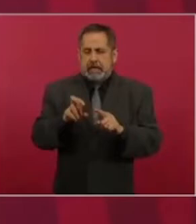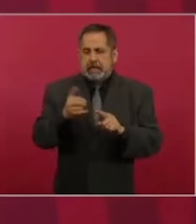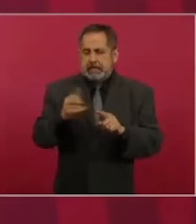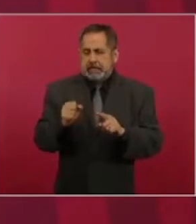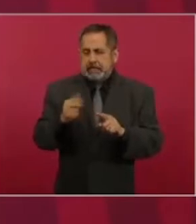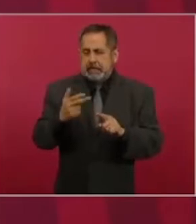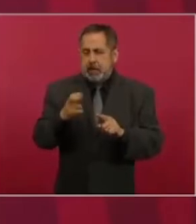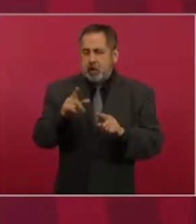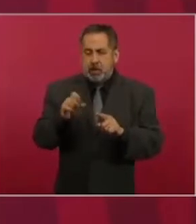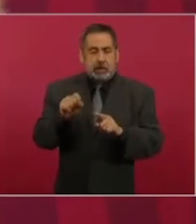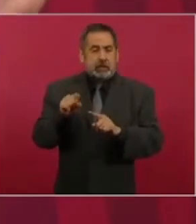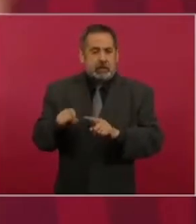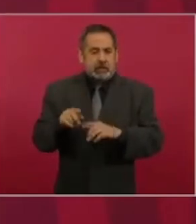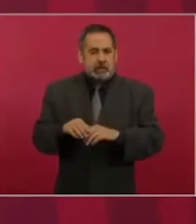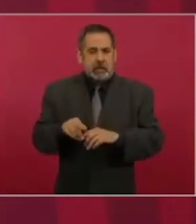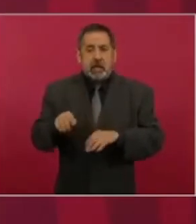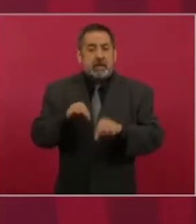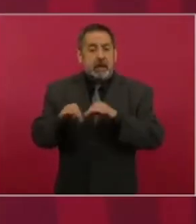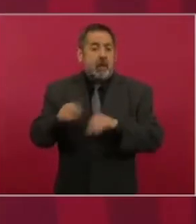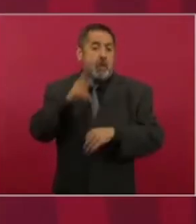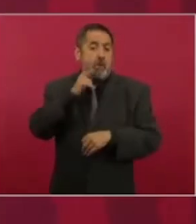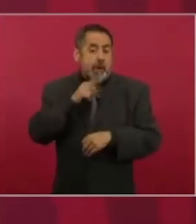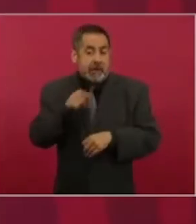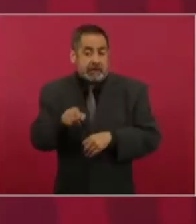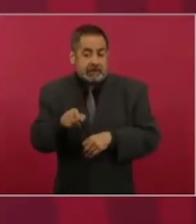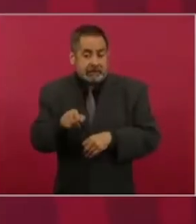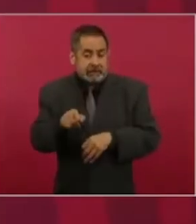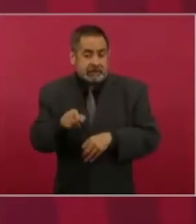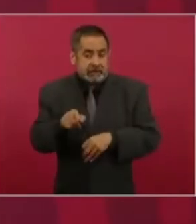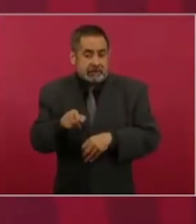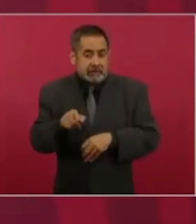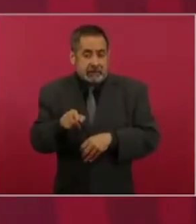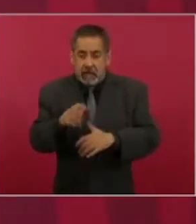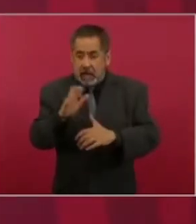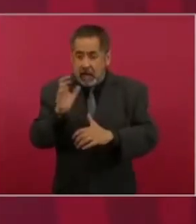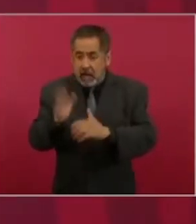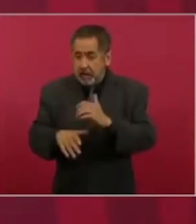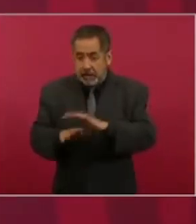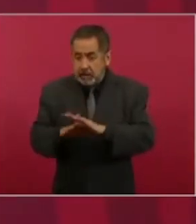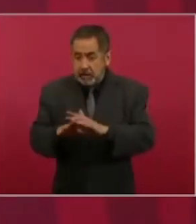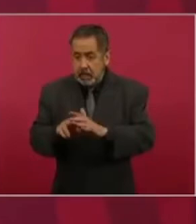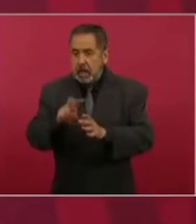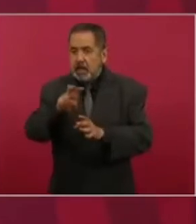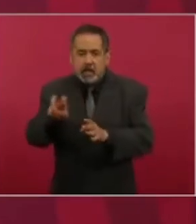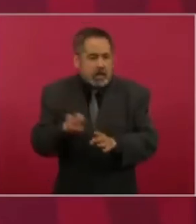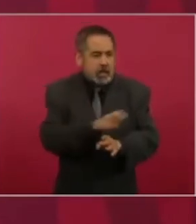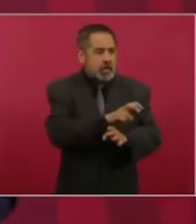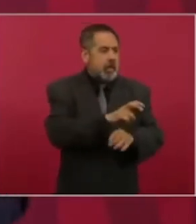Reyes Heroles, que estuvo en Pemex a trabajar a una empresa particular,